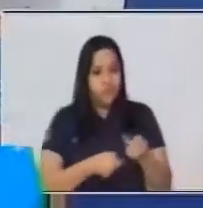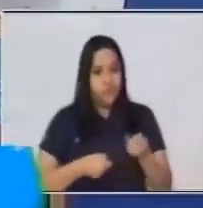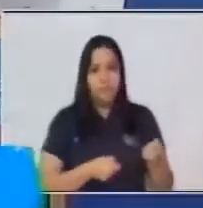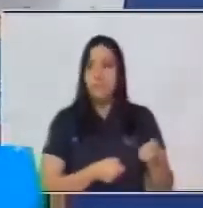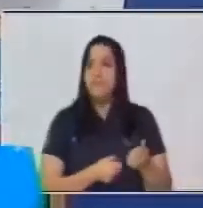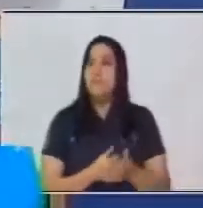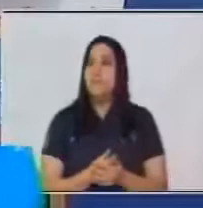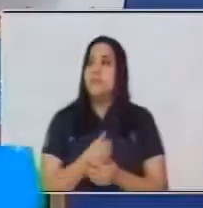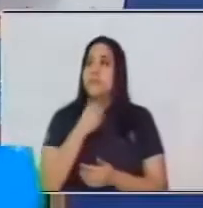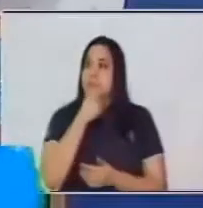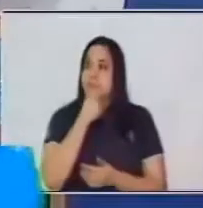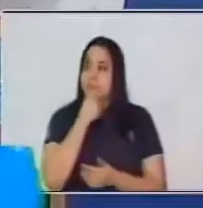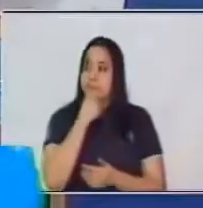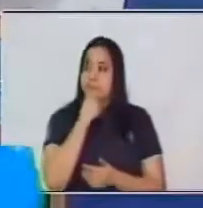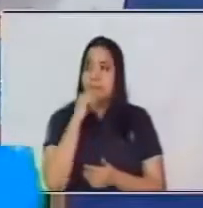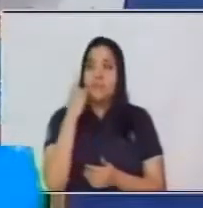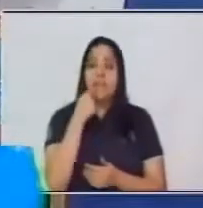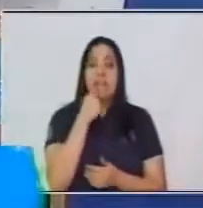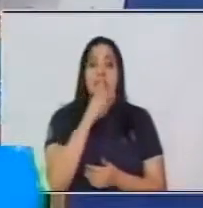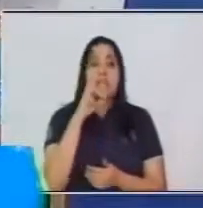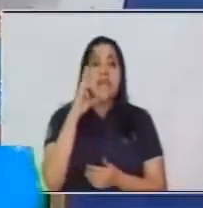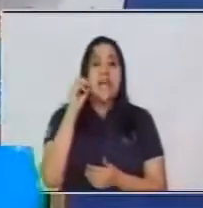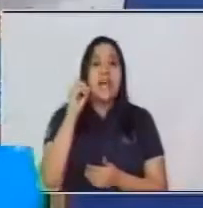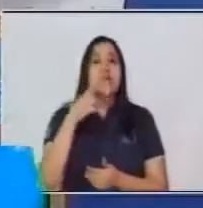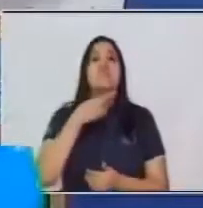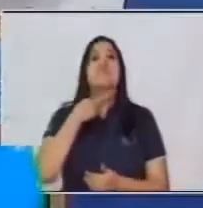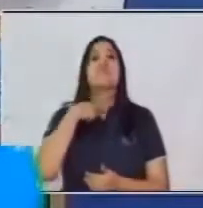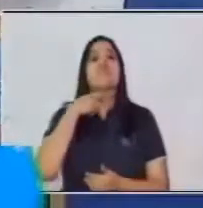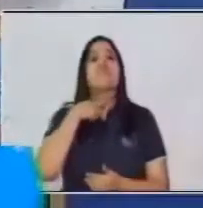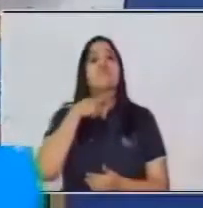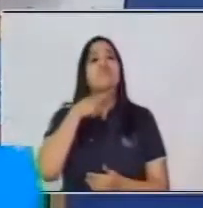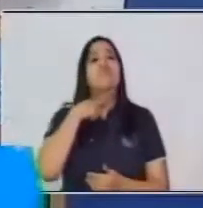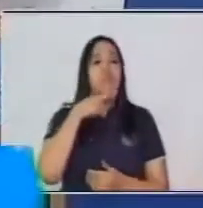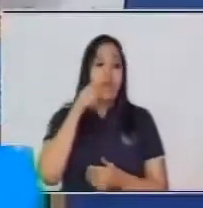Eso quiere decir que ronca muy fuerte y que está durmiendo.